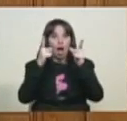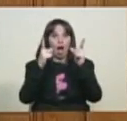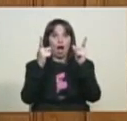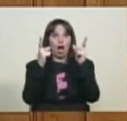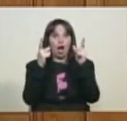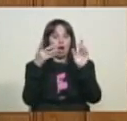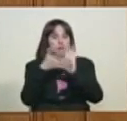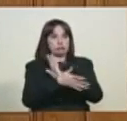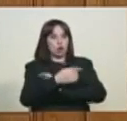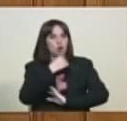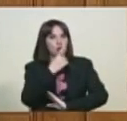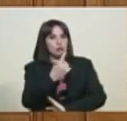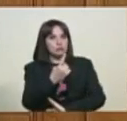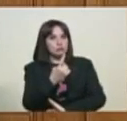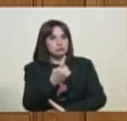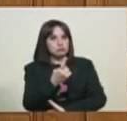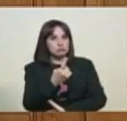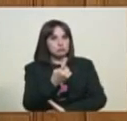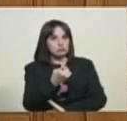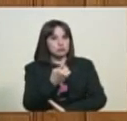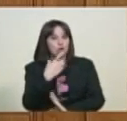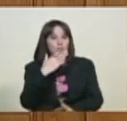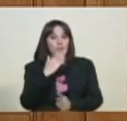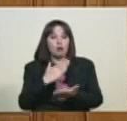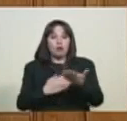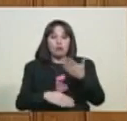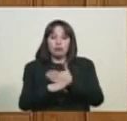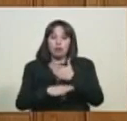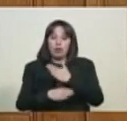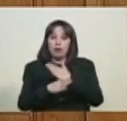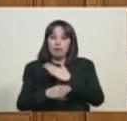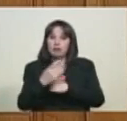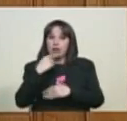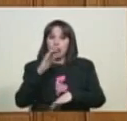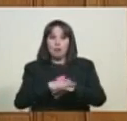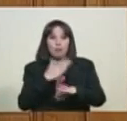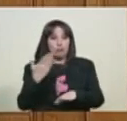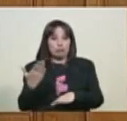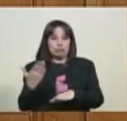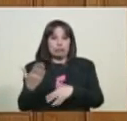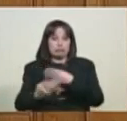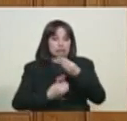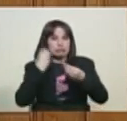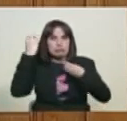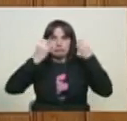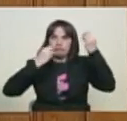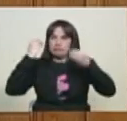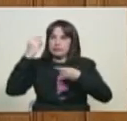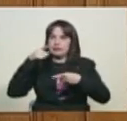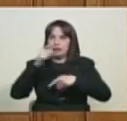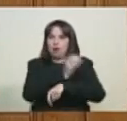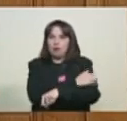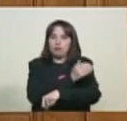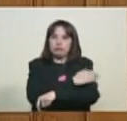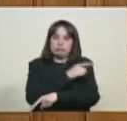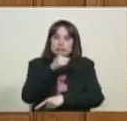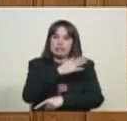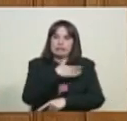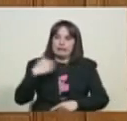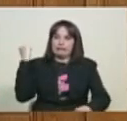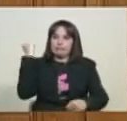sorprendido, lo digo aún, por la hazaña criminal y asesina de esta derecha